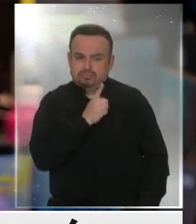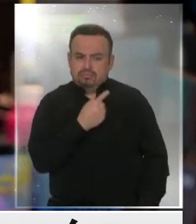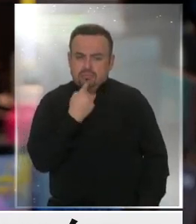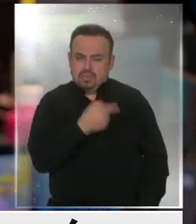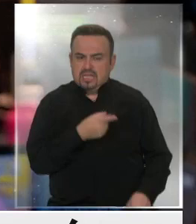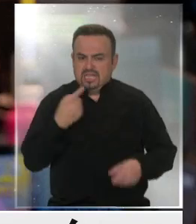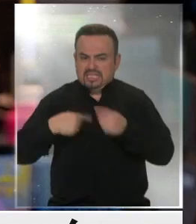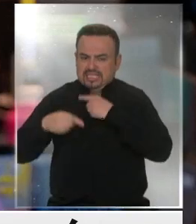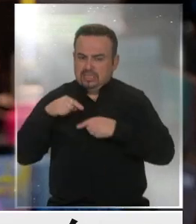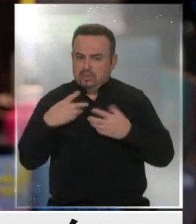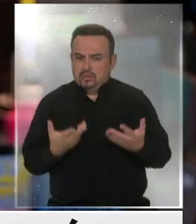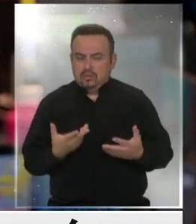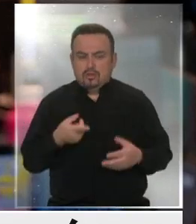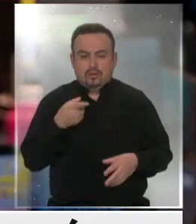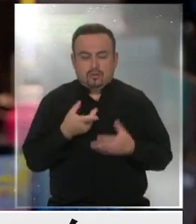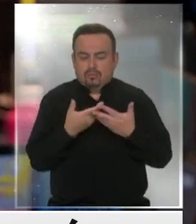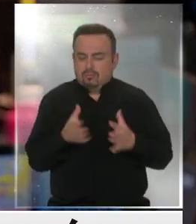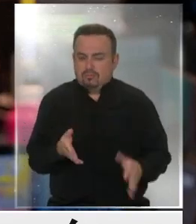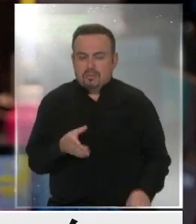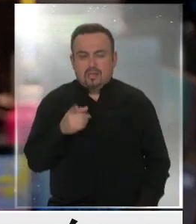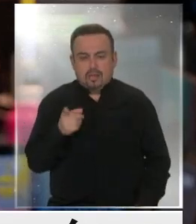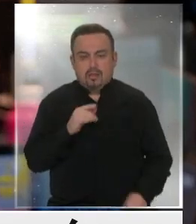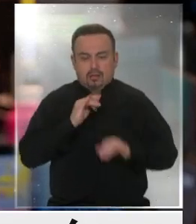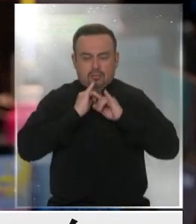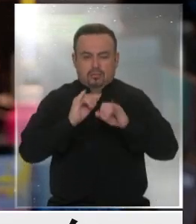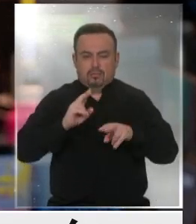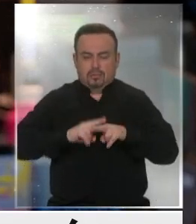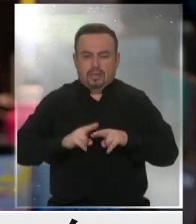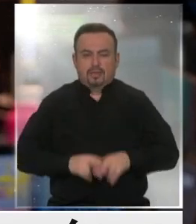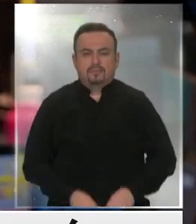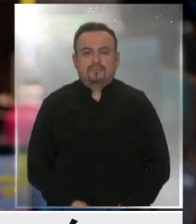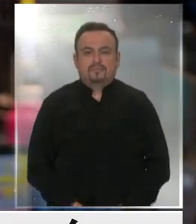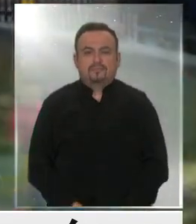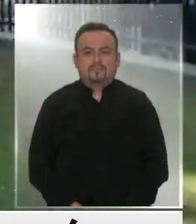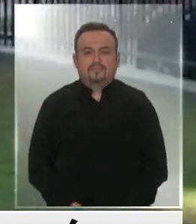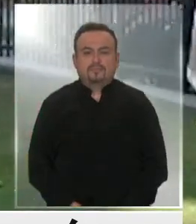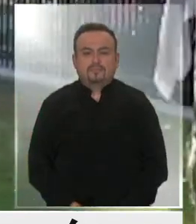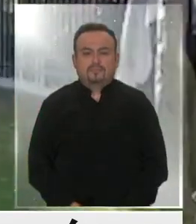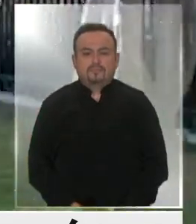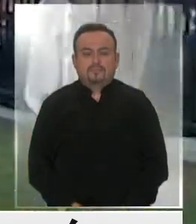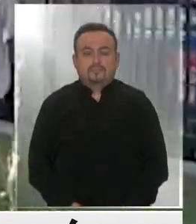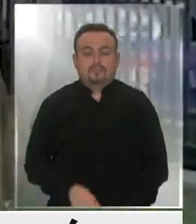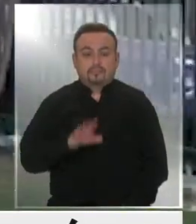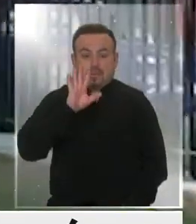es una historia dramática desde todo punto de vista. El informe es de Javiera Ponce.